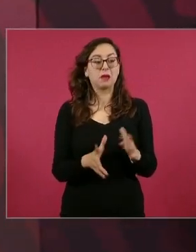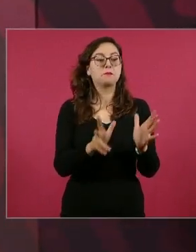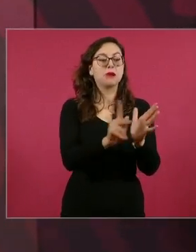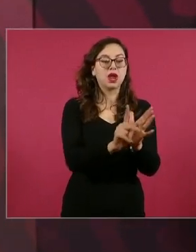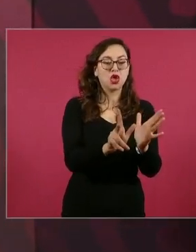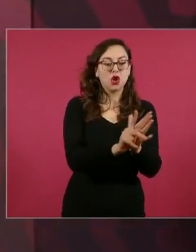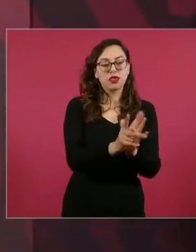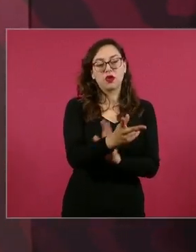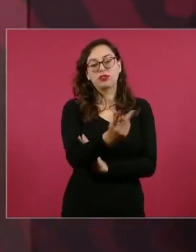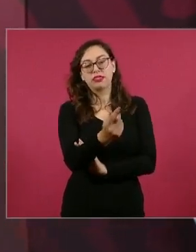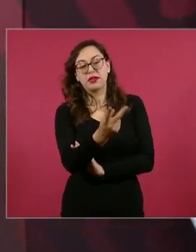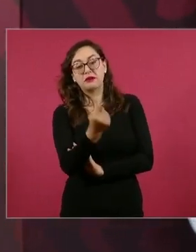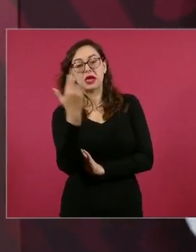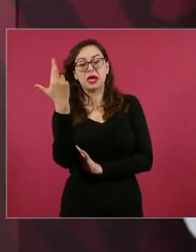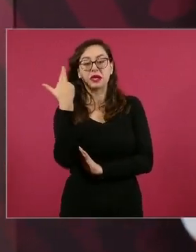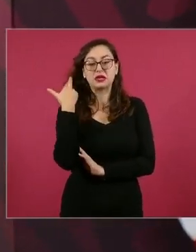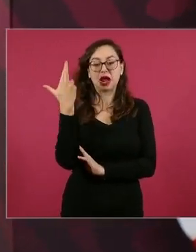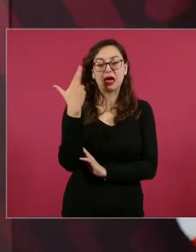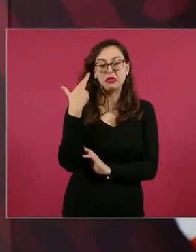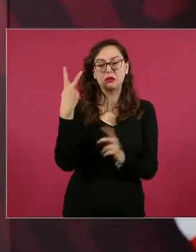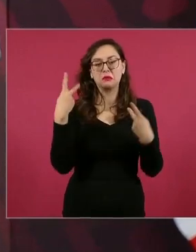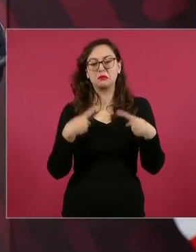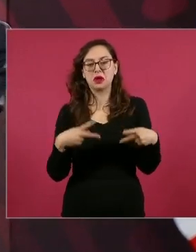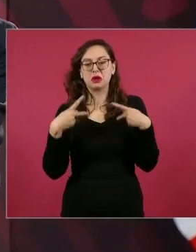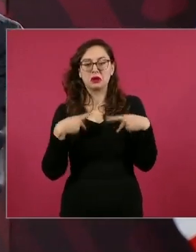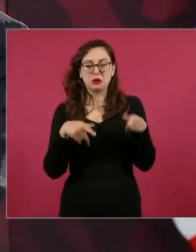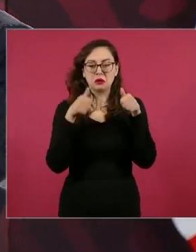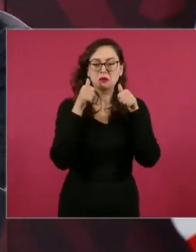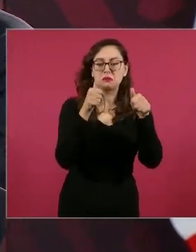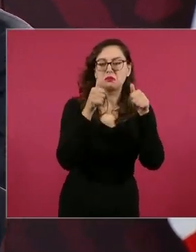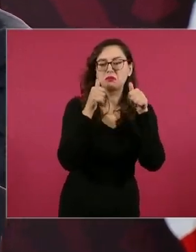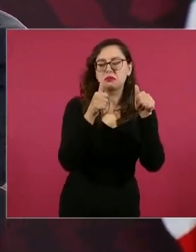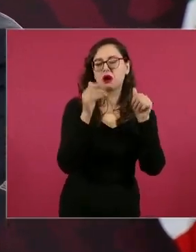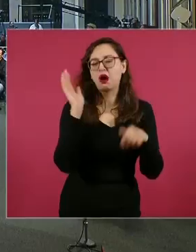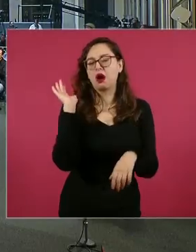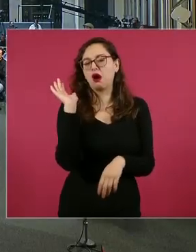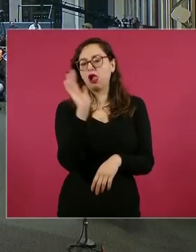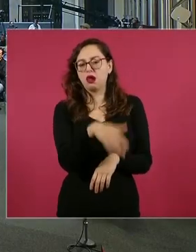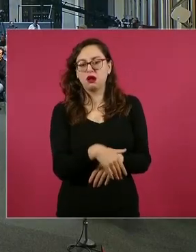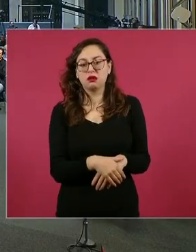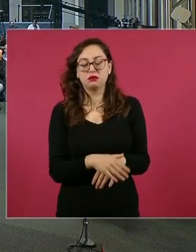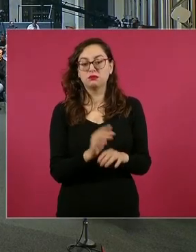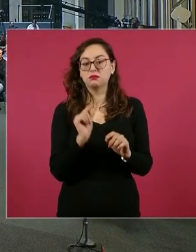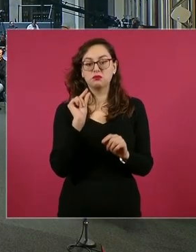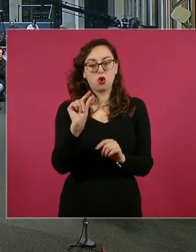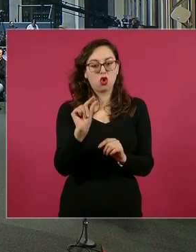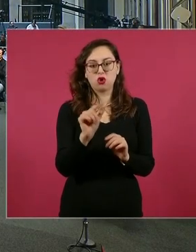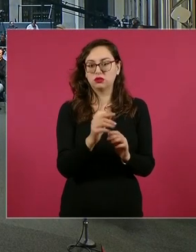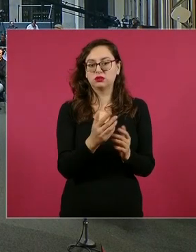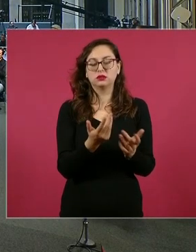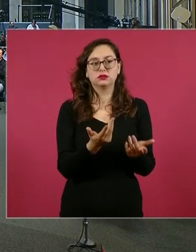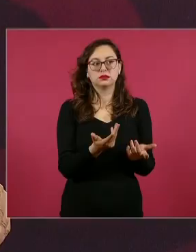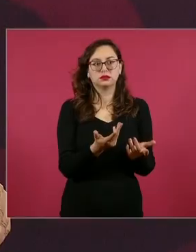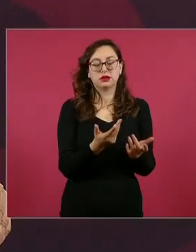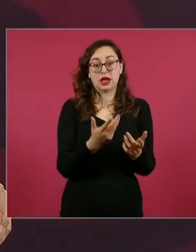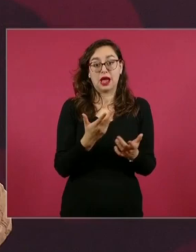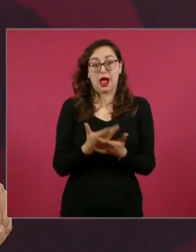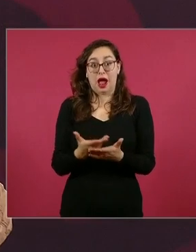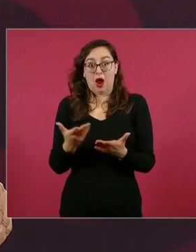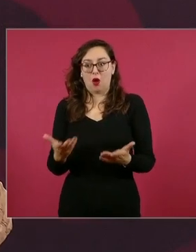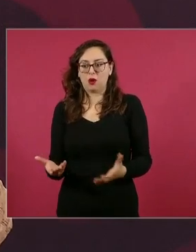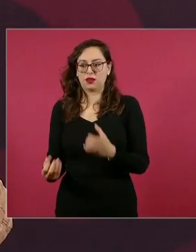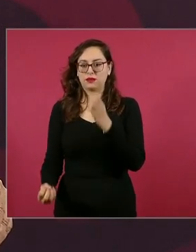desuso lo nuevo son las plataformas las grandes plataformas Y